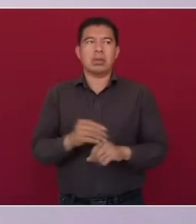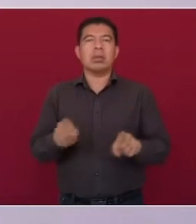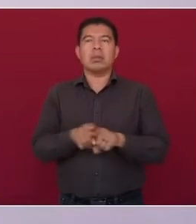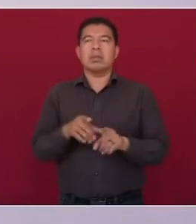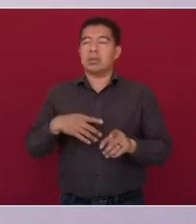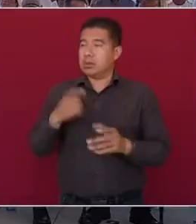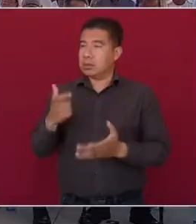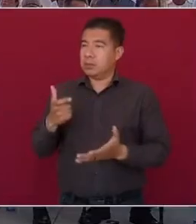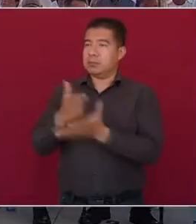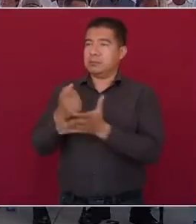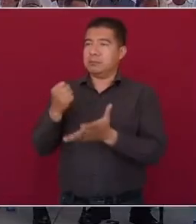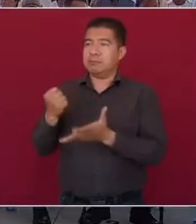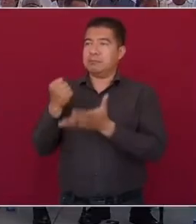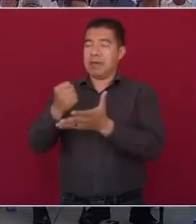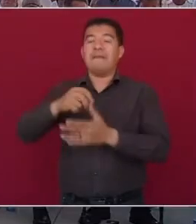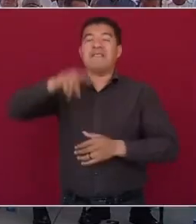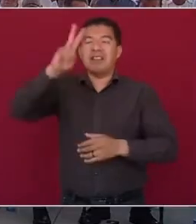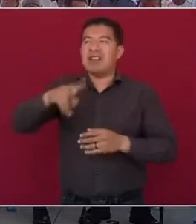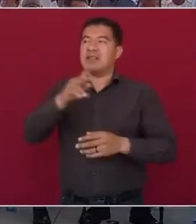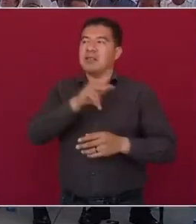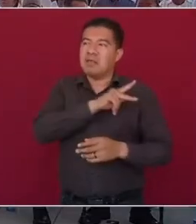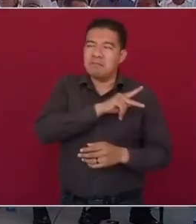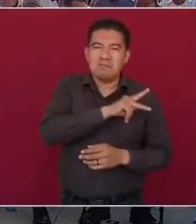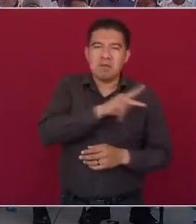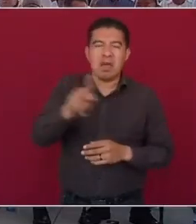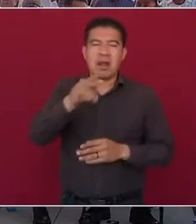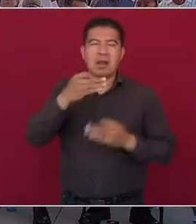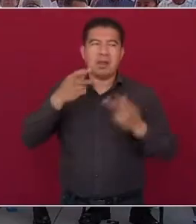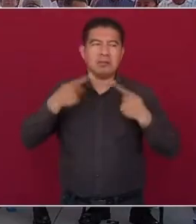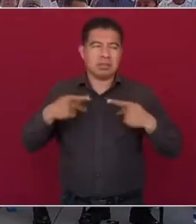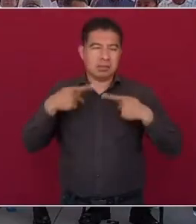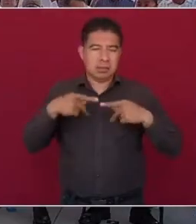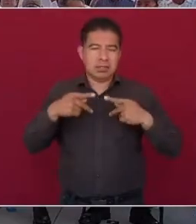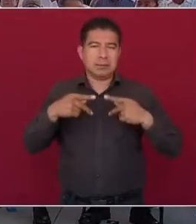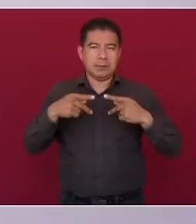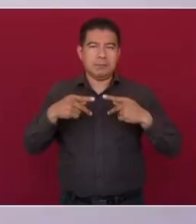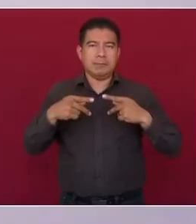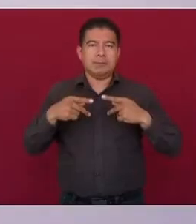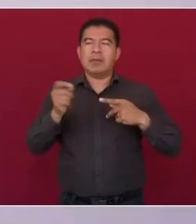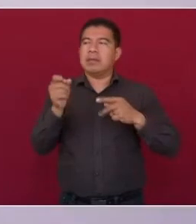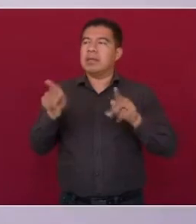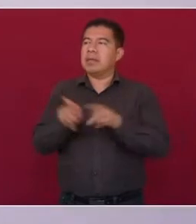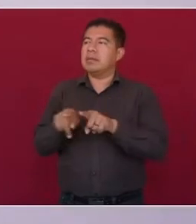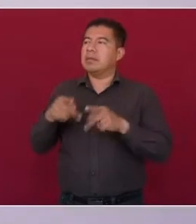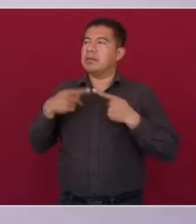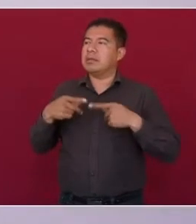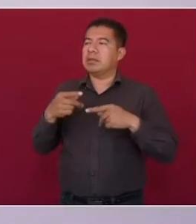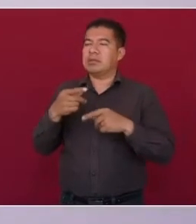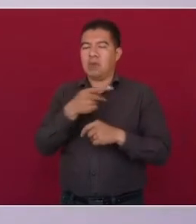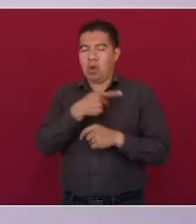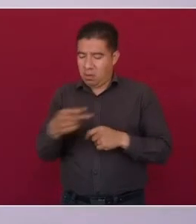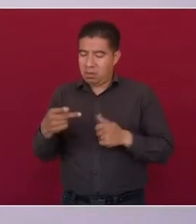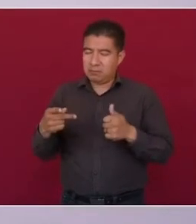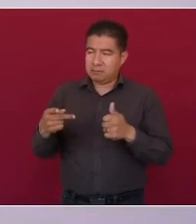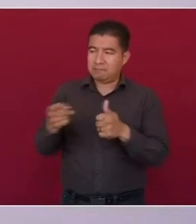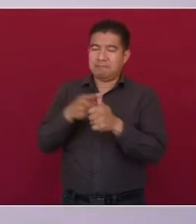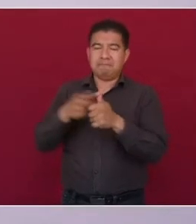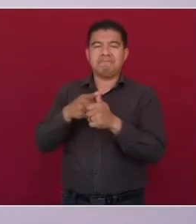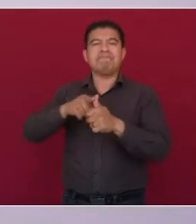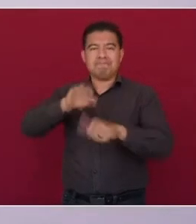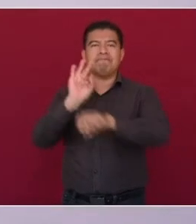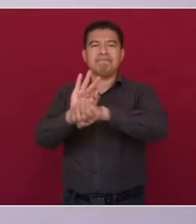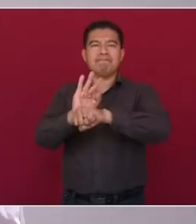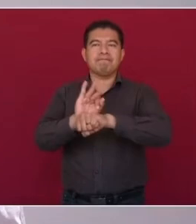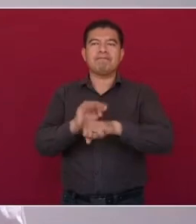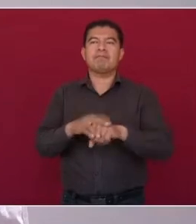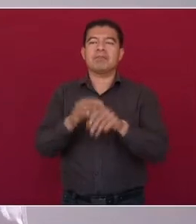será realmente público, se dará preferencia a los pobres, se cuidarán